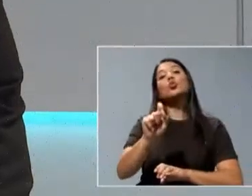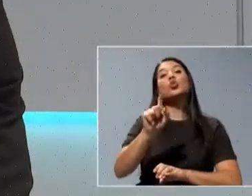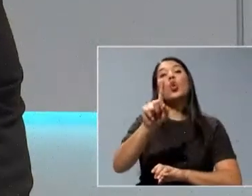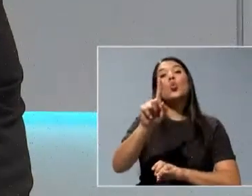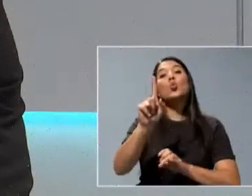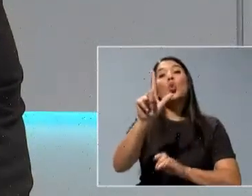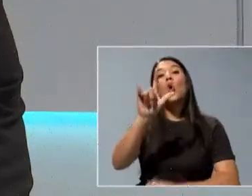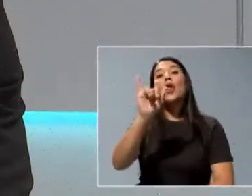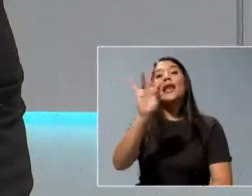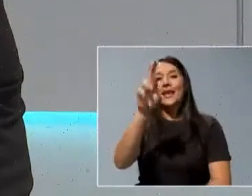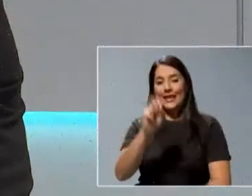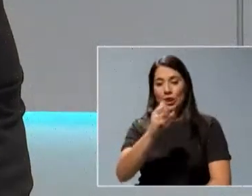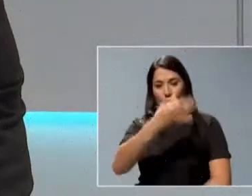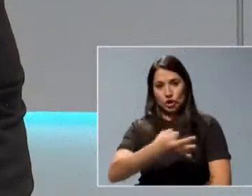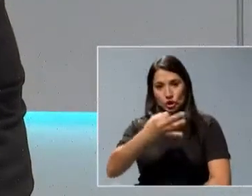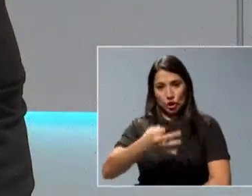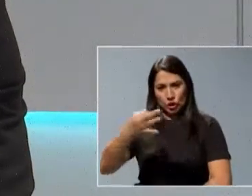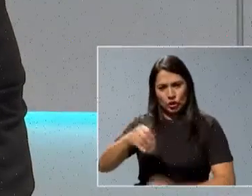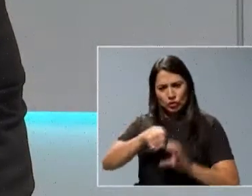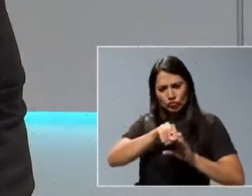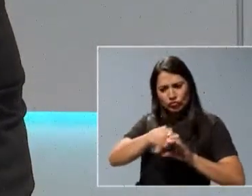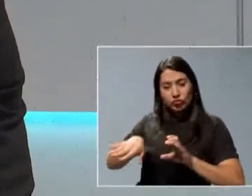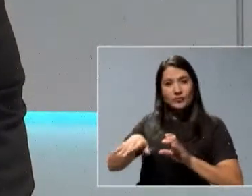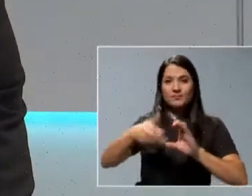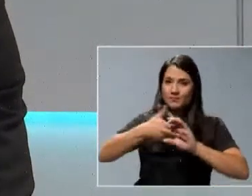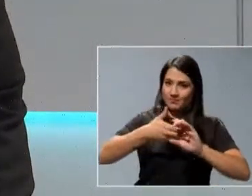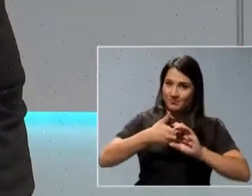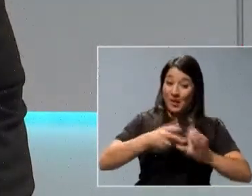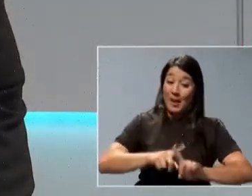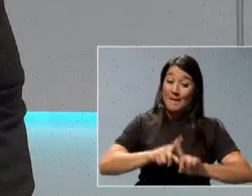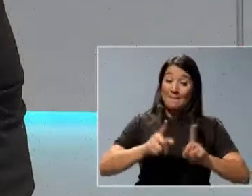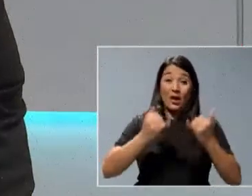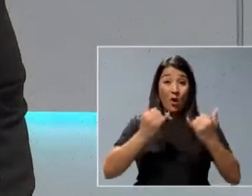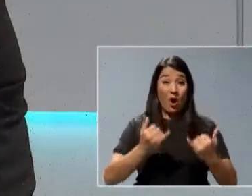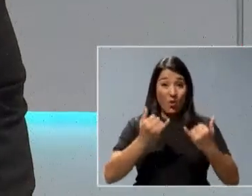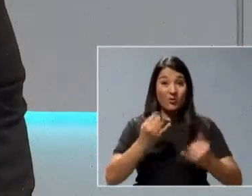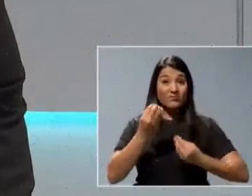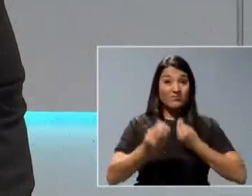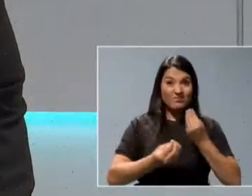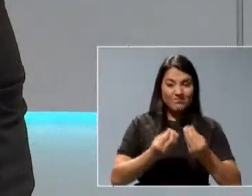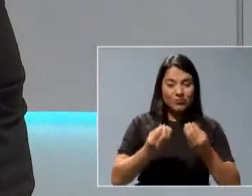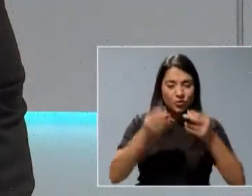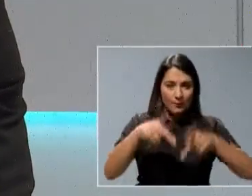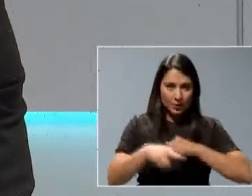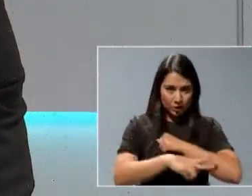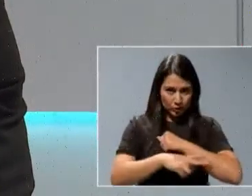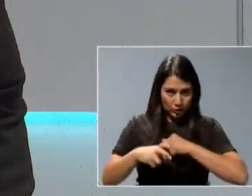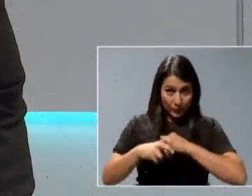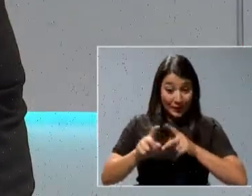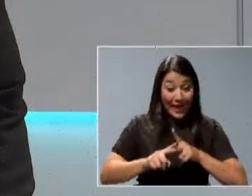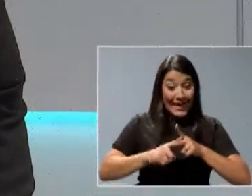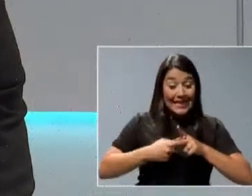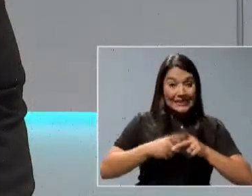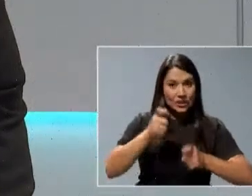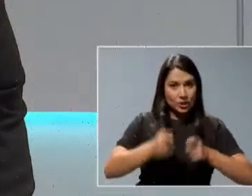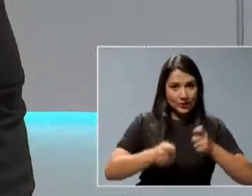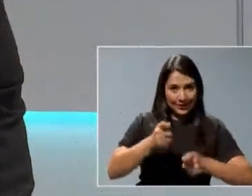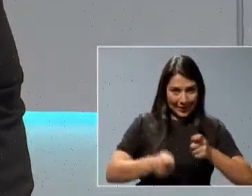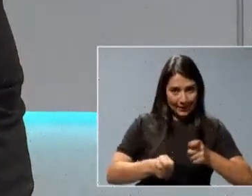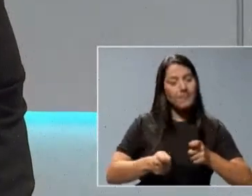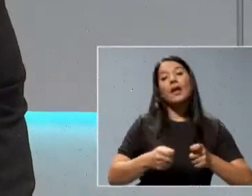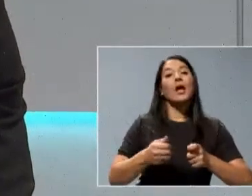a todo el país, ha sido víctima frecuente de la delincuencia organizada en crecimiento. Hasta inicios de septiembre, cuando cerramos la información